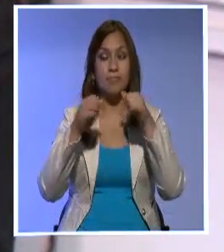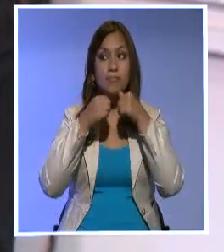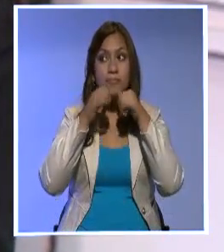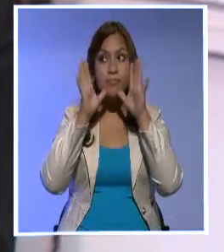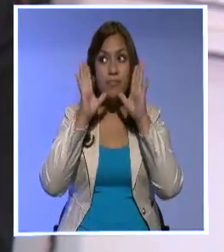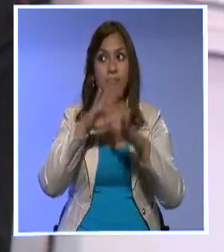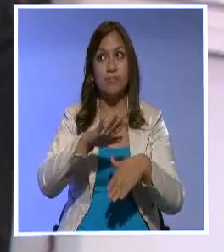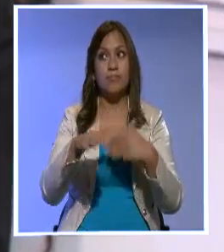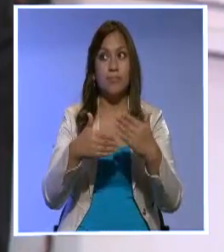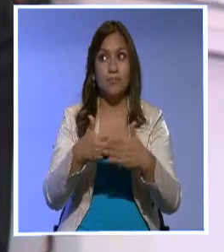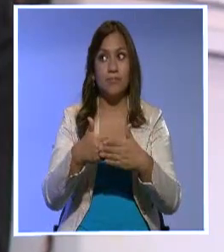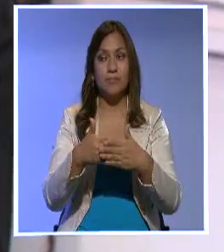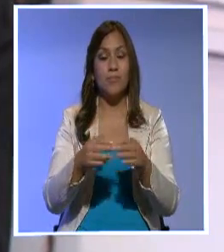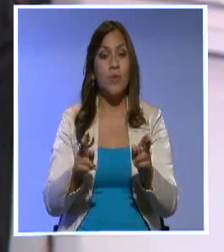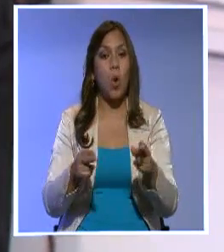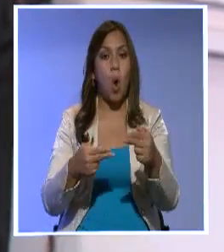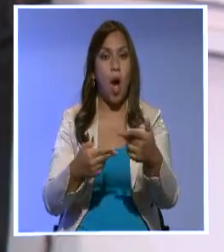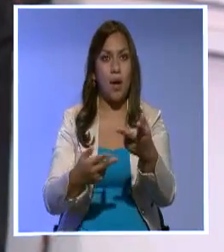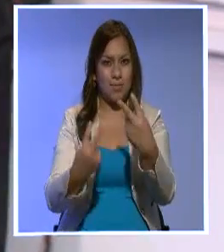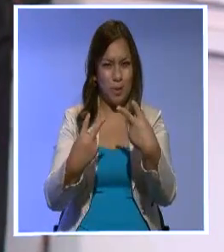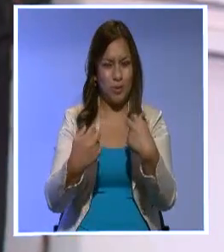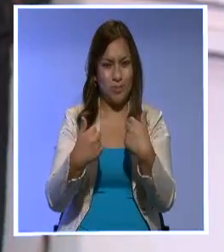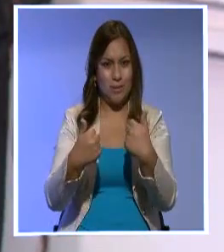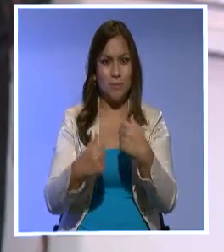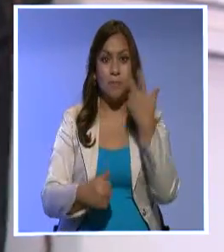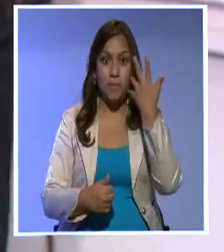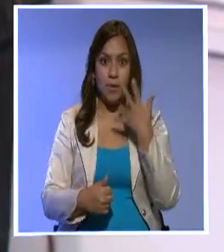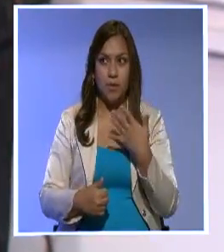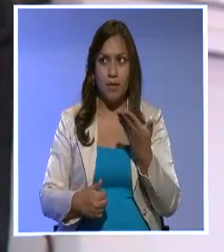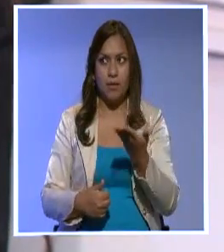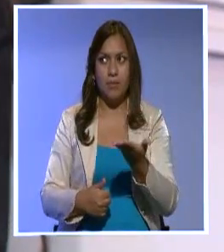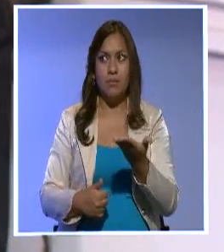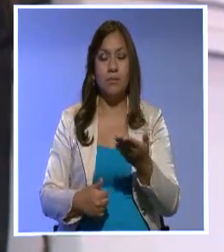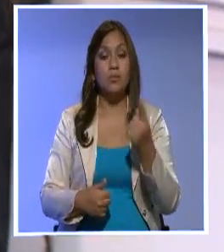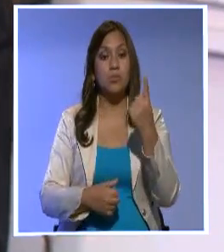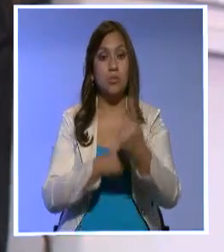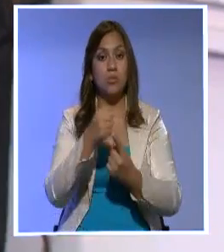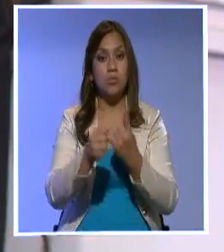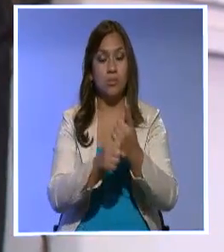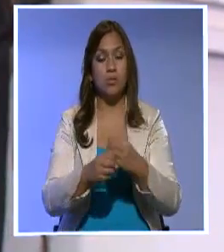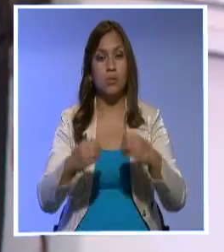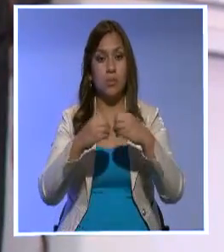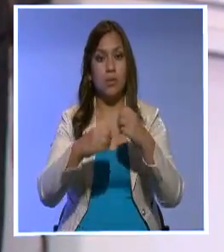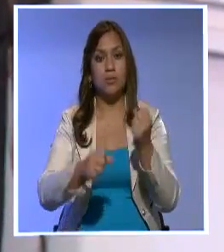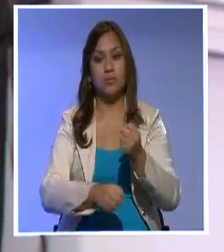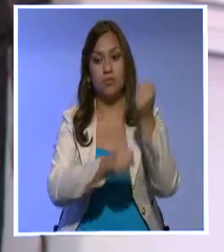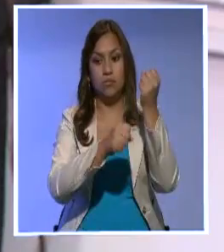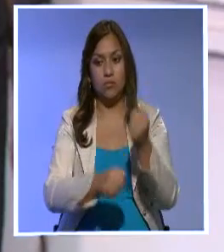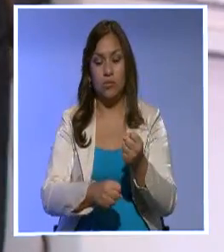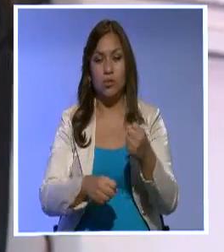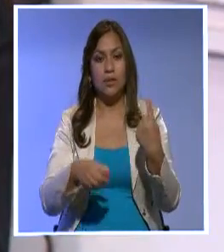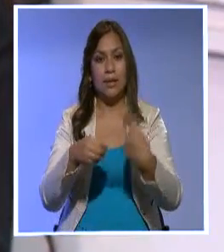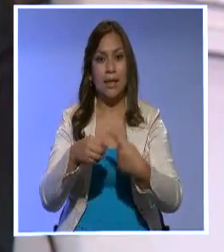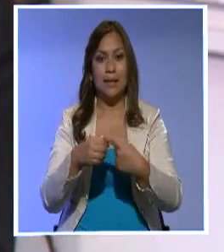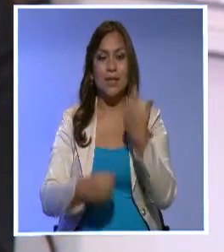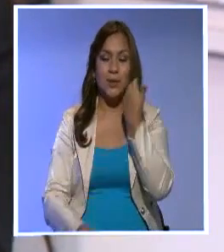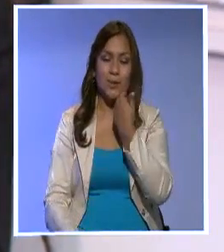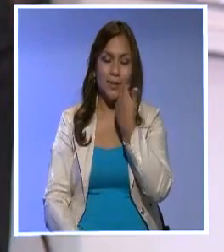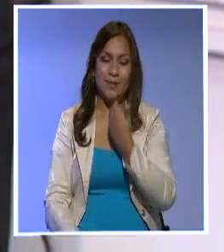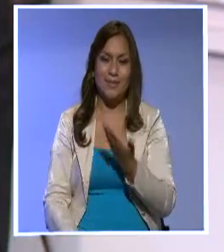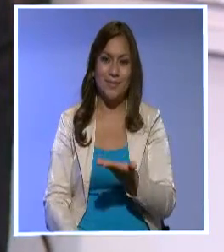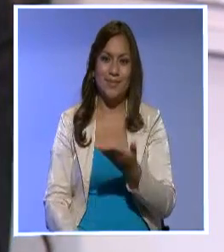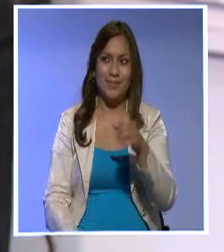todos sus hogares en estas fechas donde se celebra un año más de fundación de nuestra querida capital de los